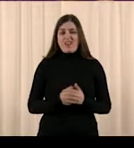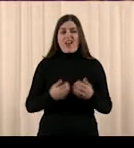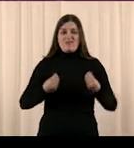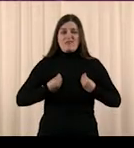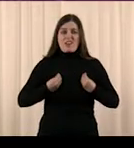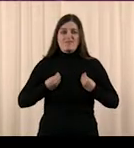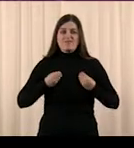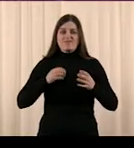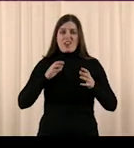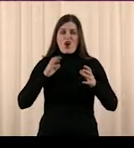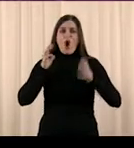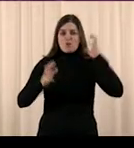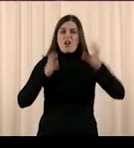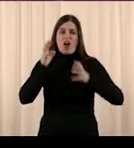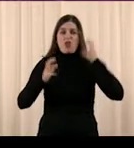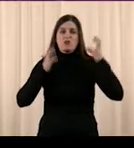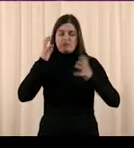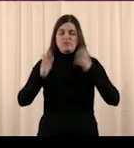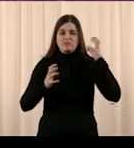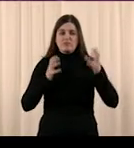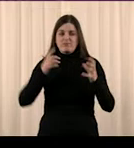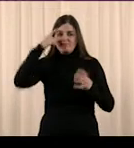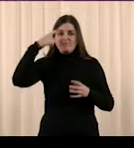complicadas que todos en este mundo